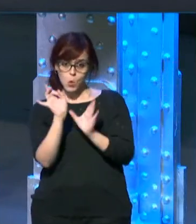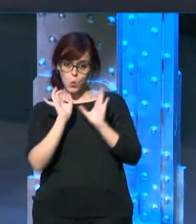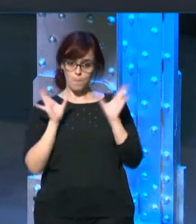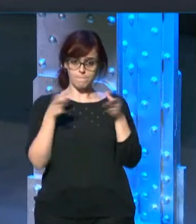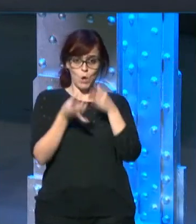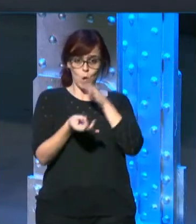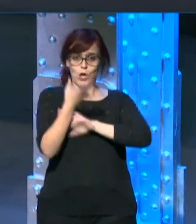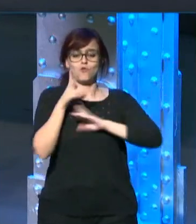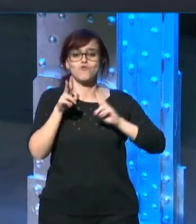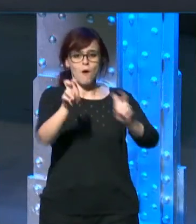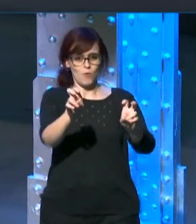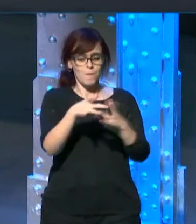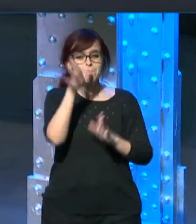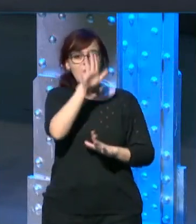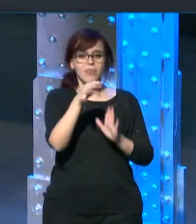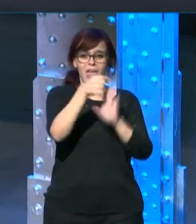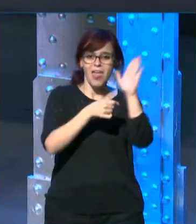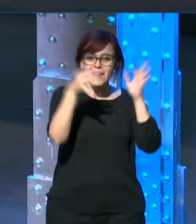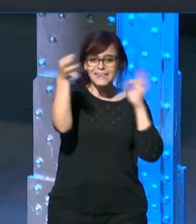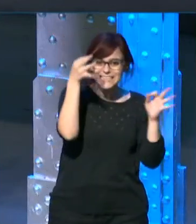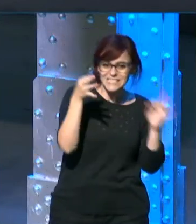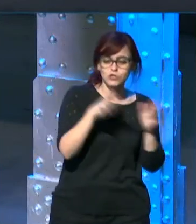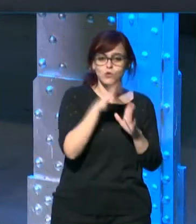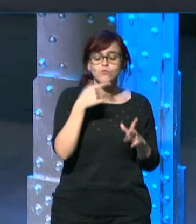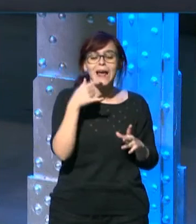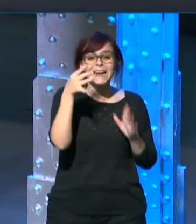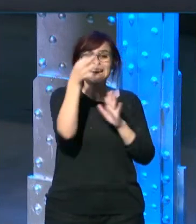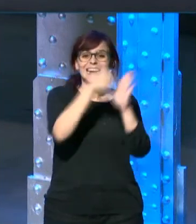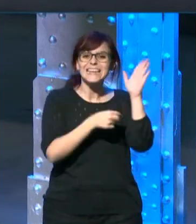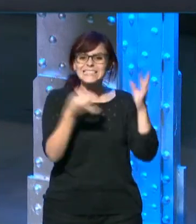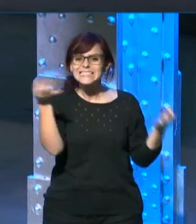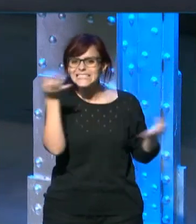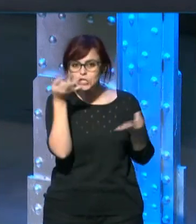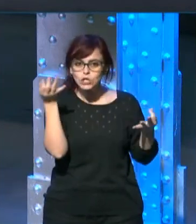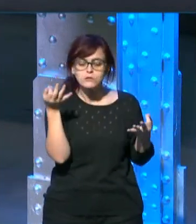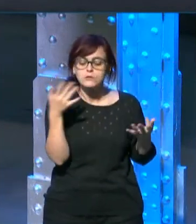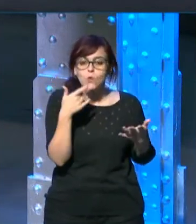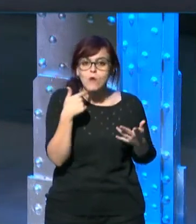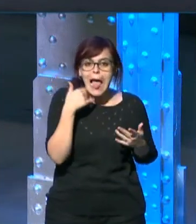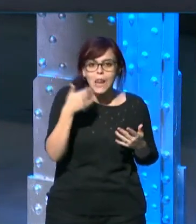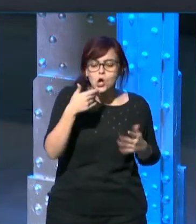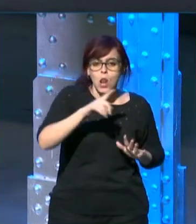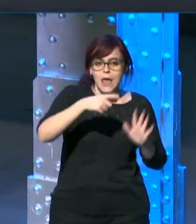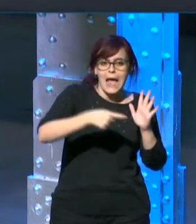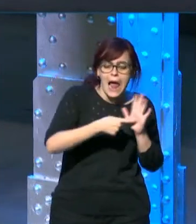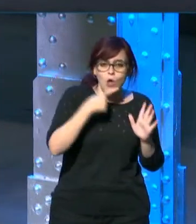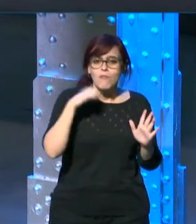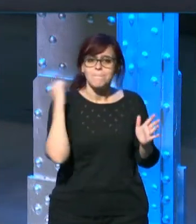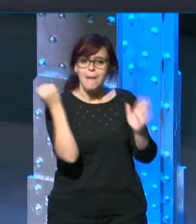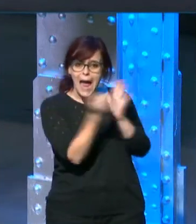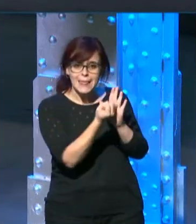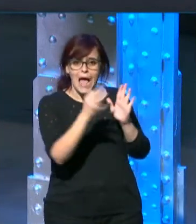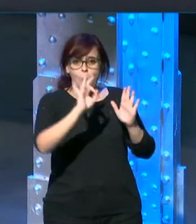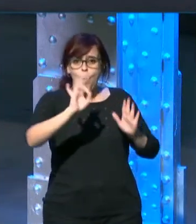hablamos de requisitos, parece que hablamos mucho de especificaciones técnicas, de qué tengo que hacer. Un requisito sería un requisito legal, un requisito de marca, un